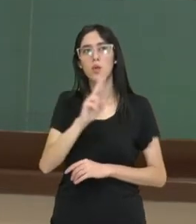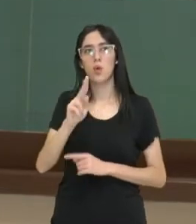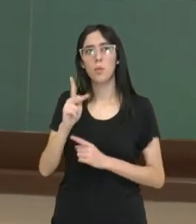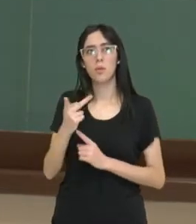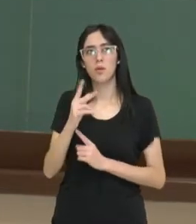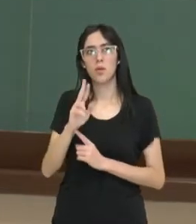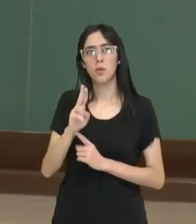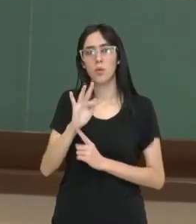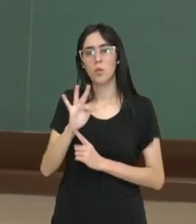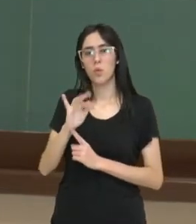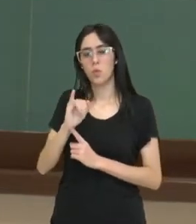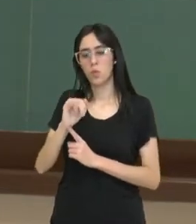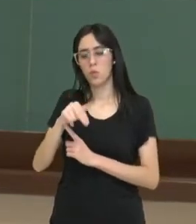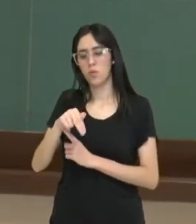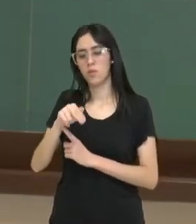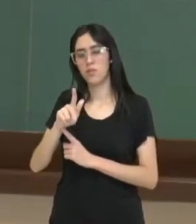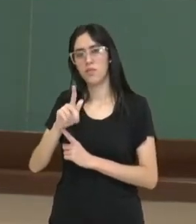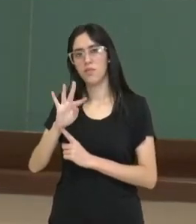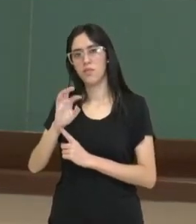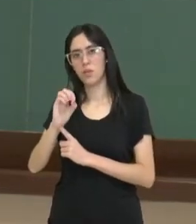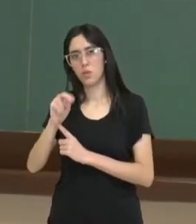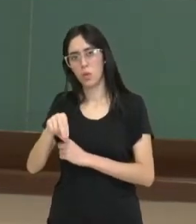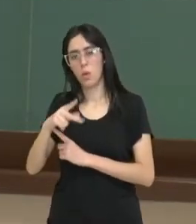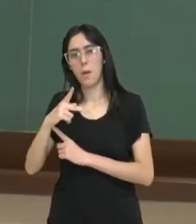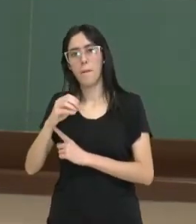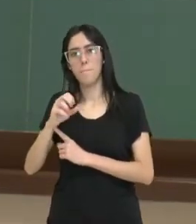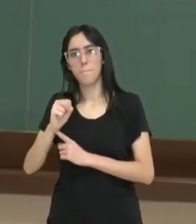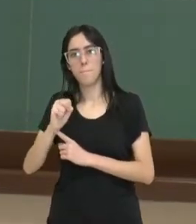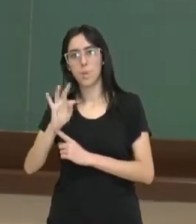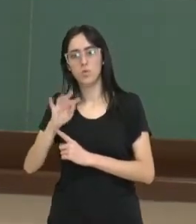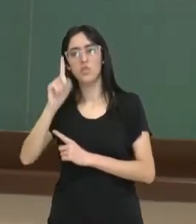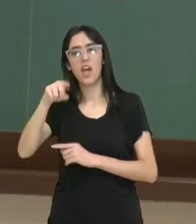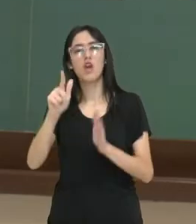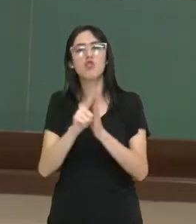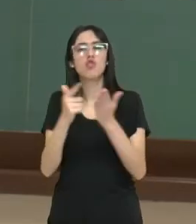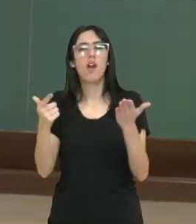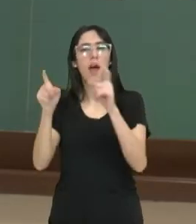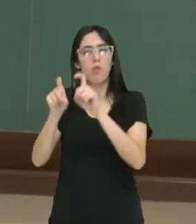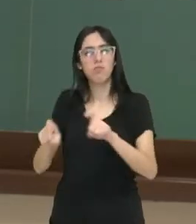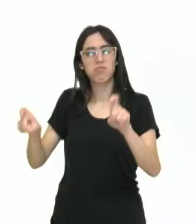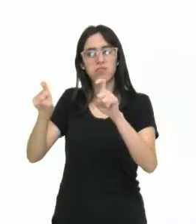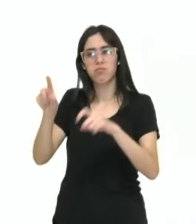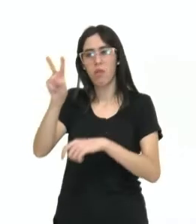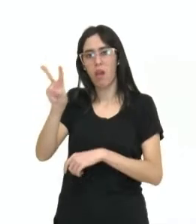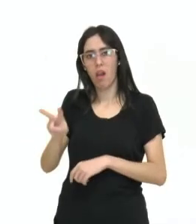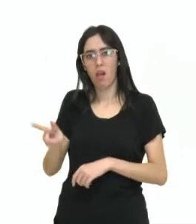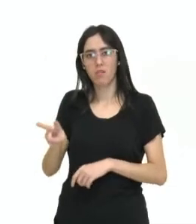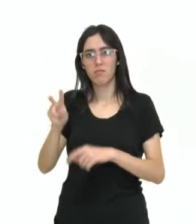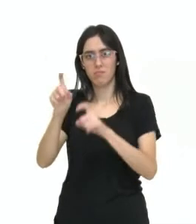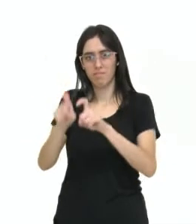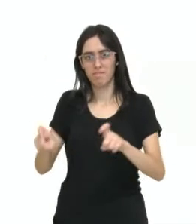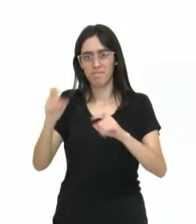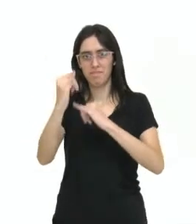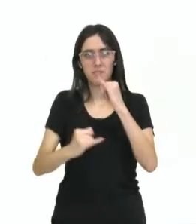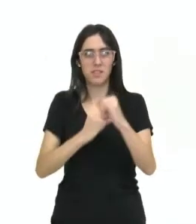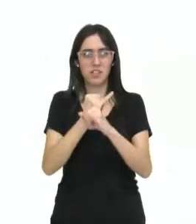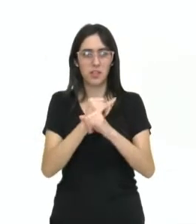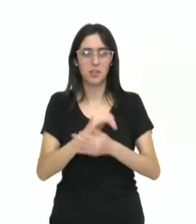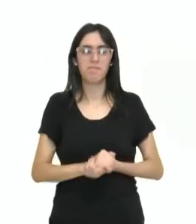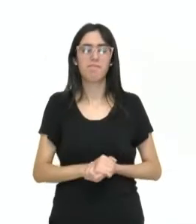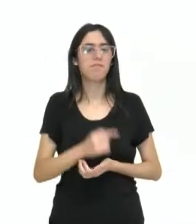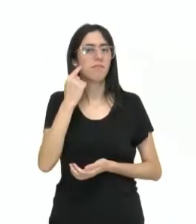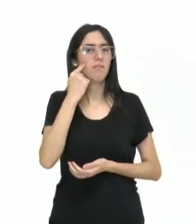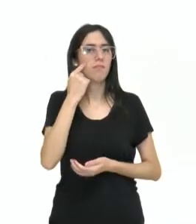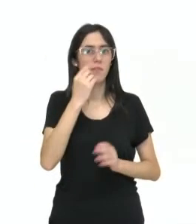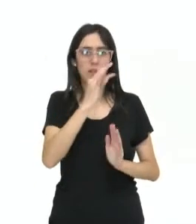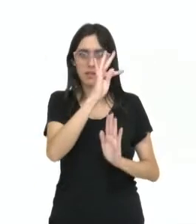um periódico, é um jornal eletrônico, tá? Bueno, es un hecho, é um fato. España